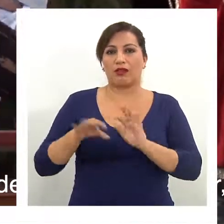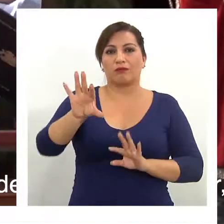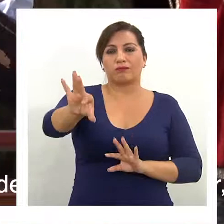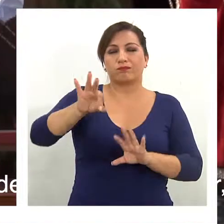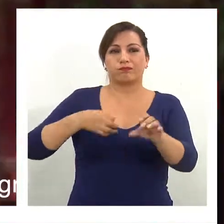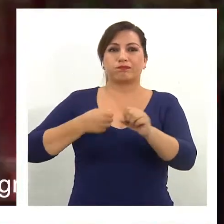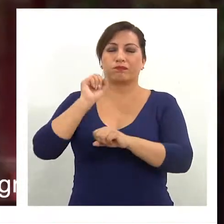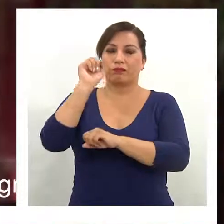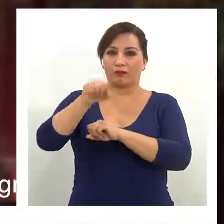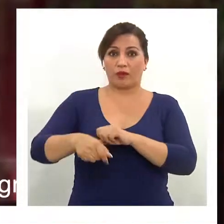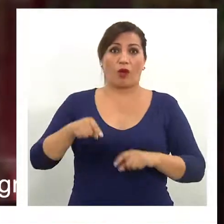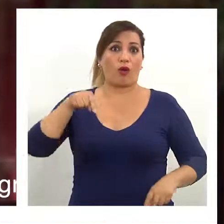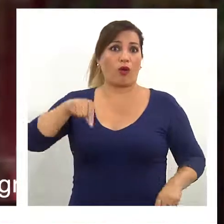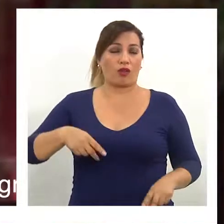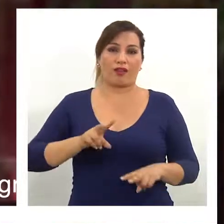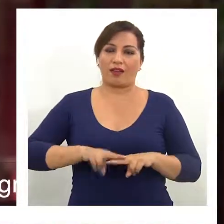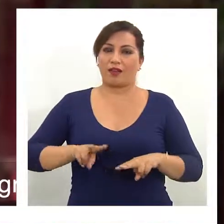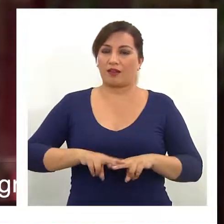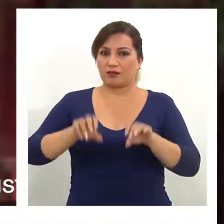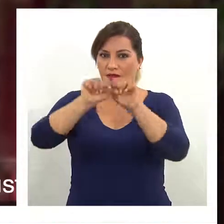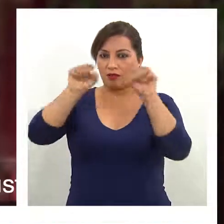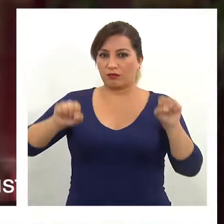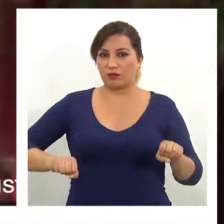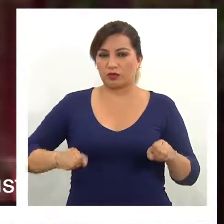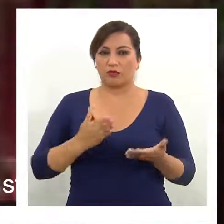azar, al que hoy deben someterse.